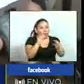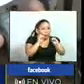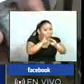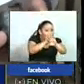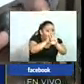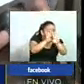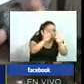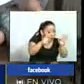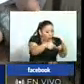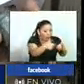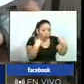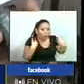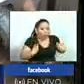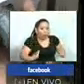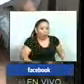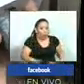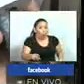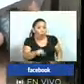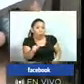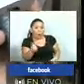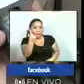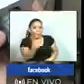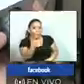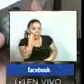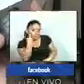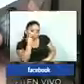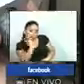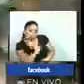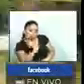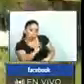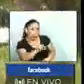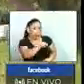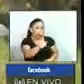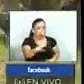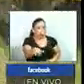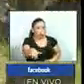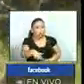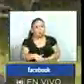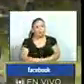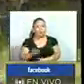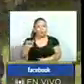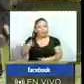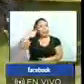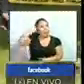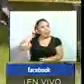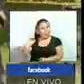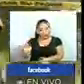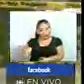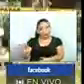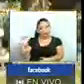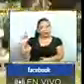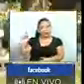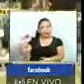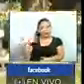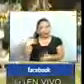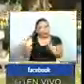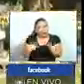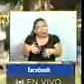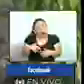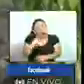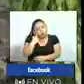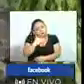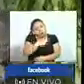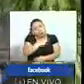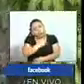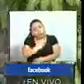madrugada junto a un testigo hacia la roca volcánica. El asesinato de Eric conmocionó al país y hasta ahora da